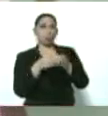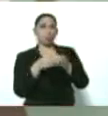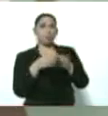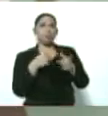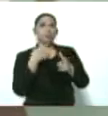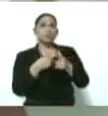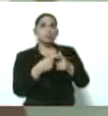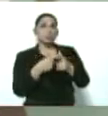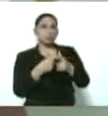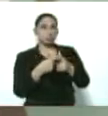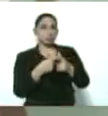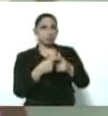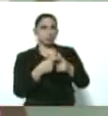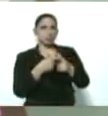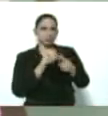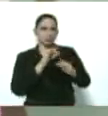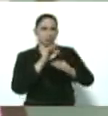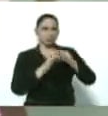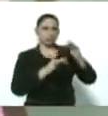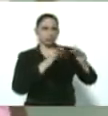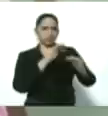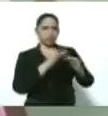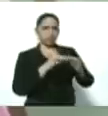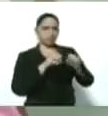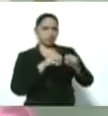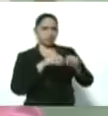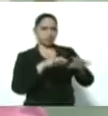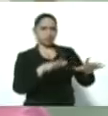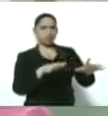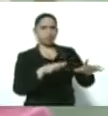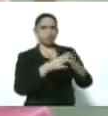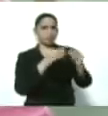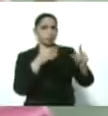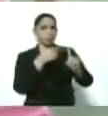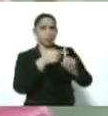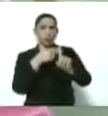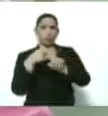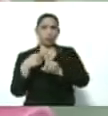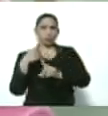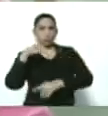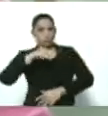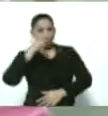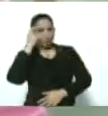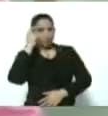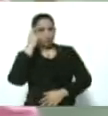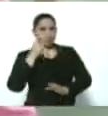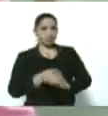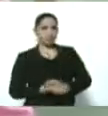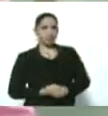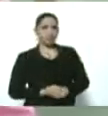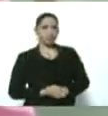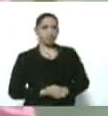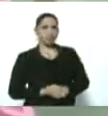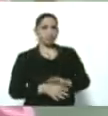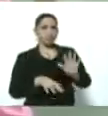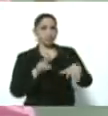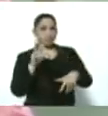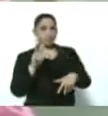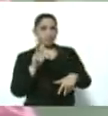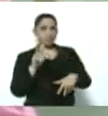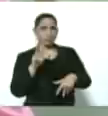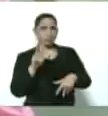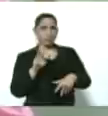Uh-huh. Revisando la cadena de contacto, tuvimos que hacerle a todos y salieron positivos. Correcto. El día de hoy. El caso número 12 es